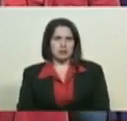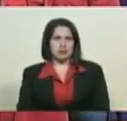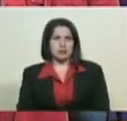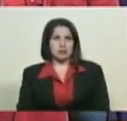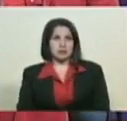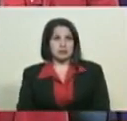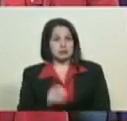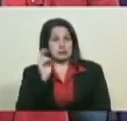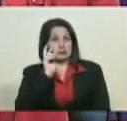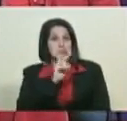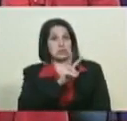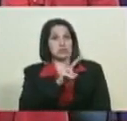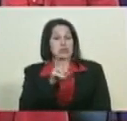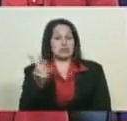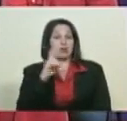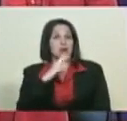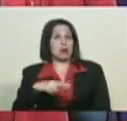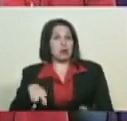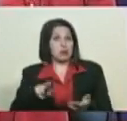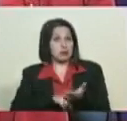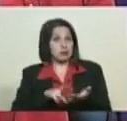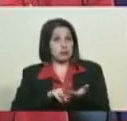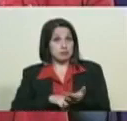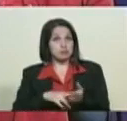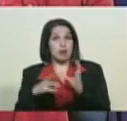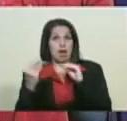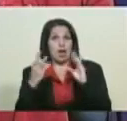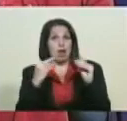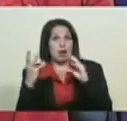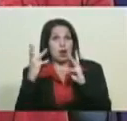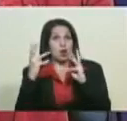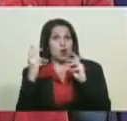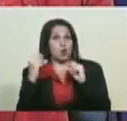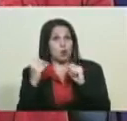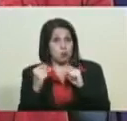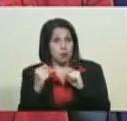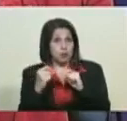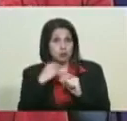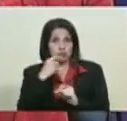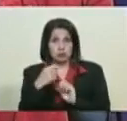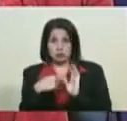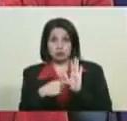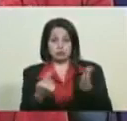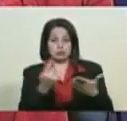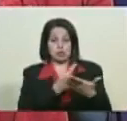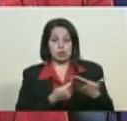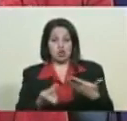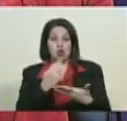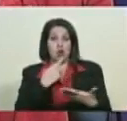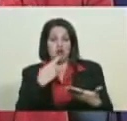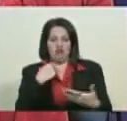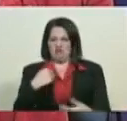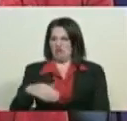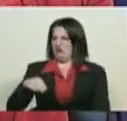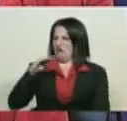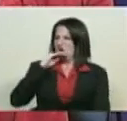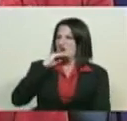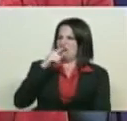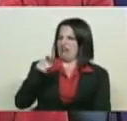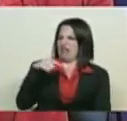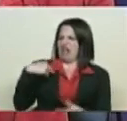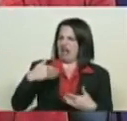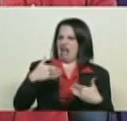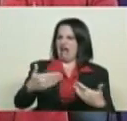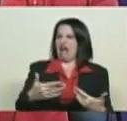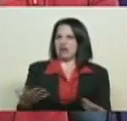Imagínate tú, y repito, nosotros tenemos cómo hablar de estos números, porque un día yo dije aquí, presenté un mapa rojo rojito y alguien se molestó porque que eso era ventajismo.